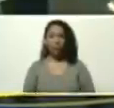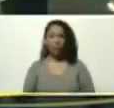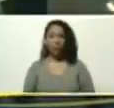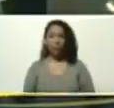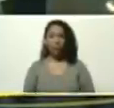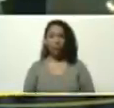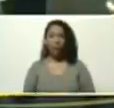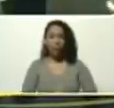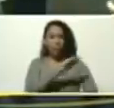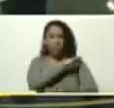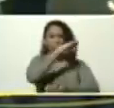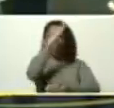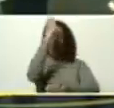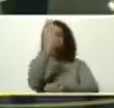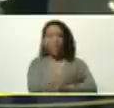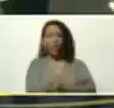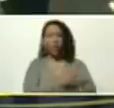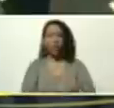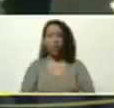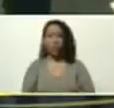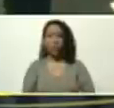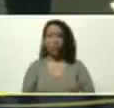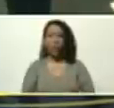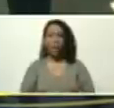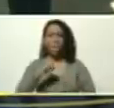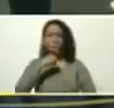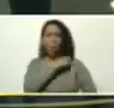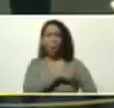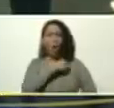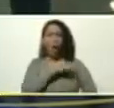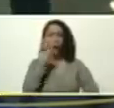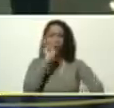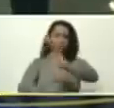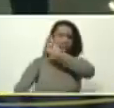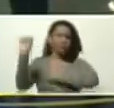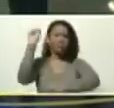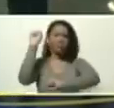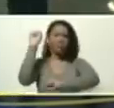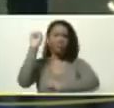una poderosa moral combativa,